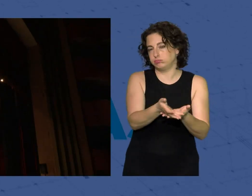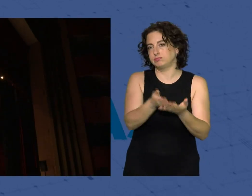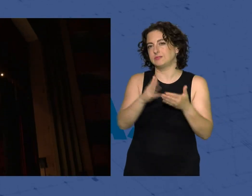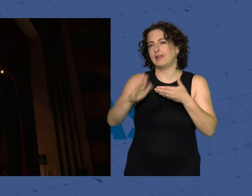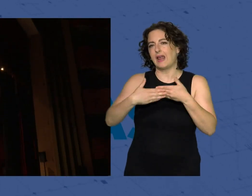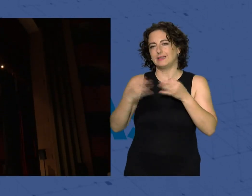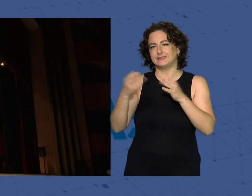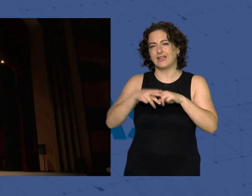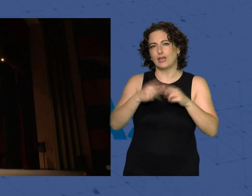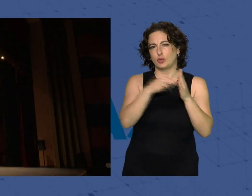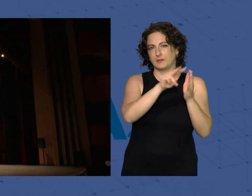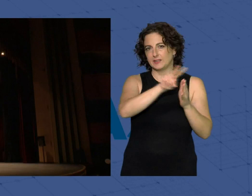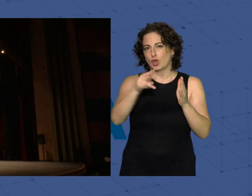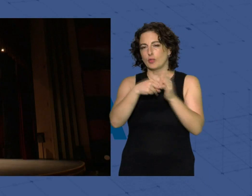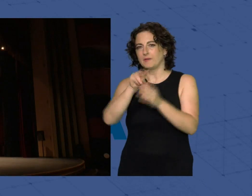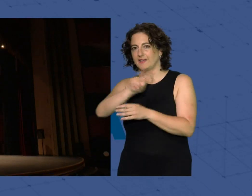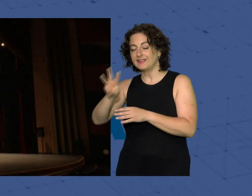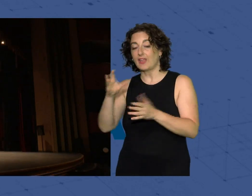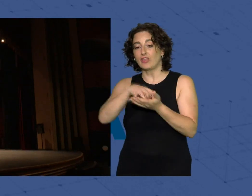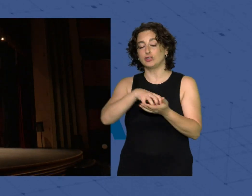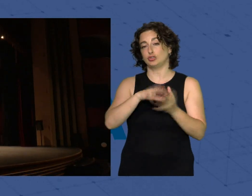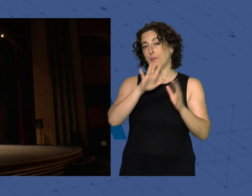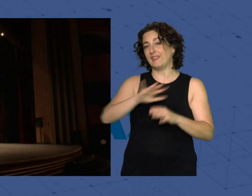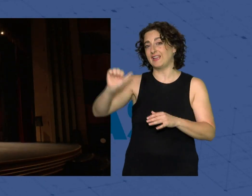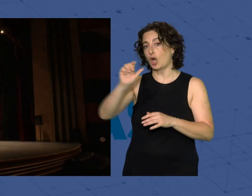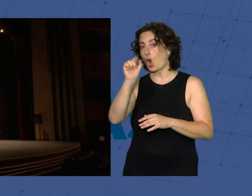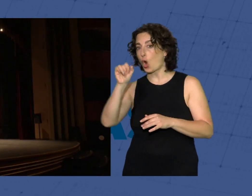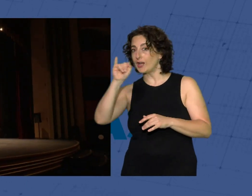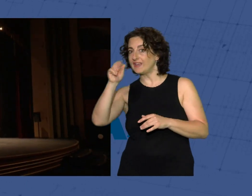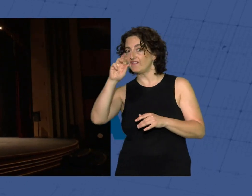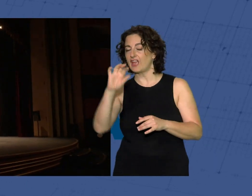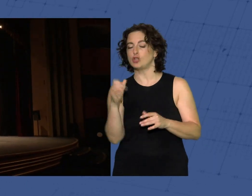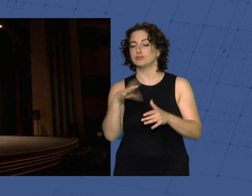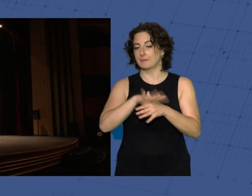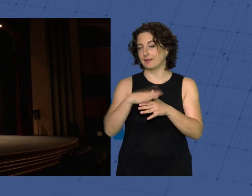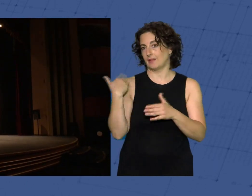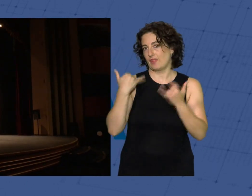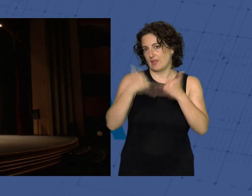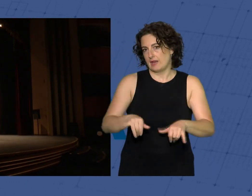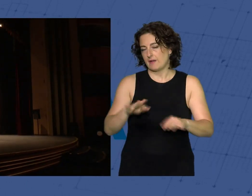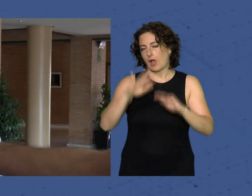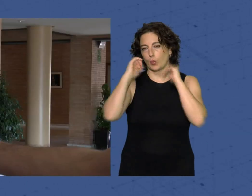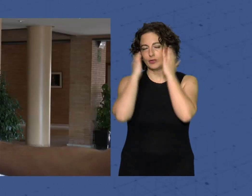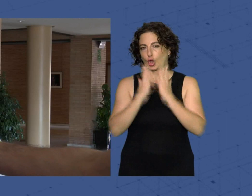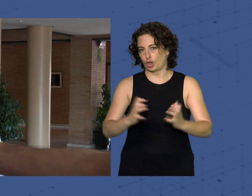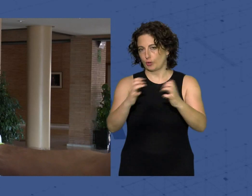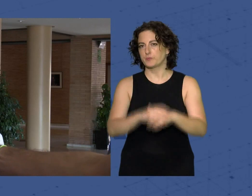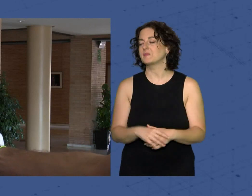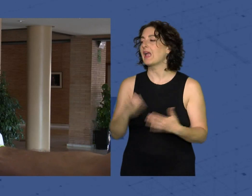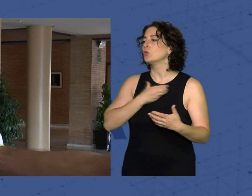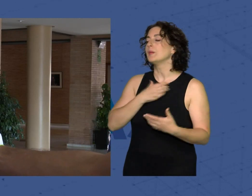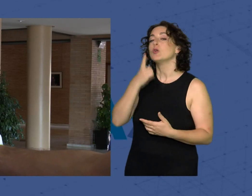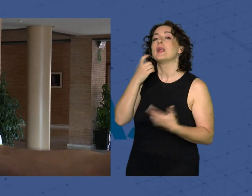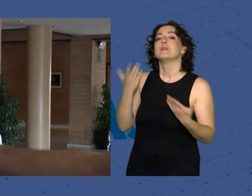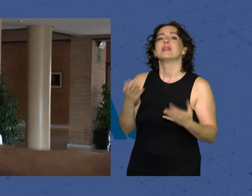2022-2023 que el centro de mayores mediterráneo liberos ha celebrado este martes en la auditoría municipal maestro Padilla el ayuntamiento de